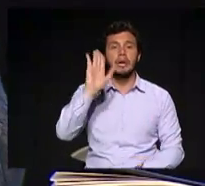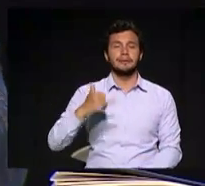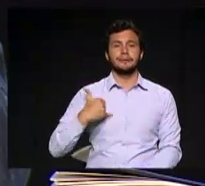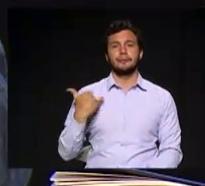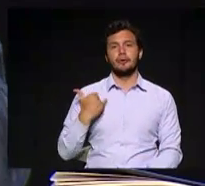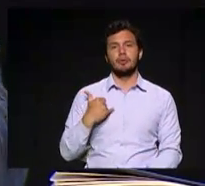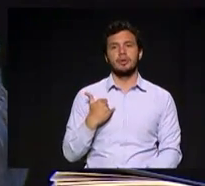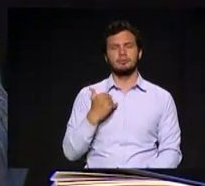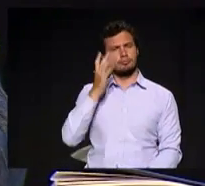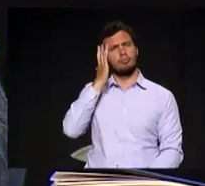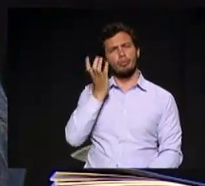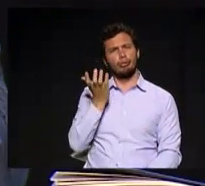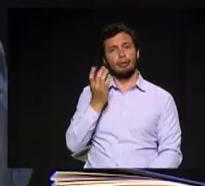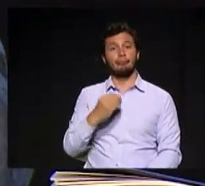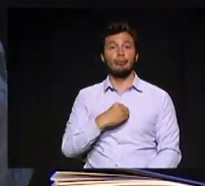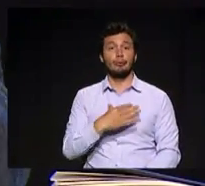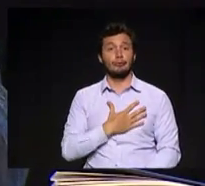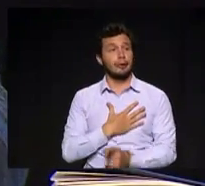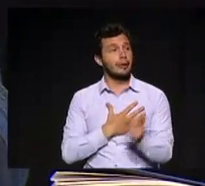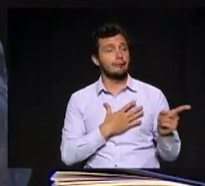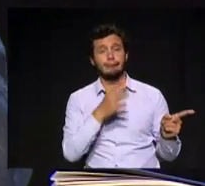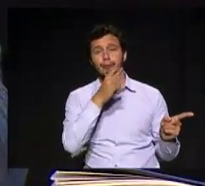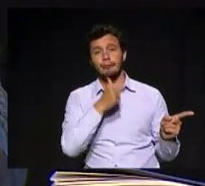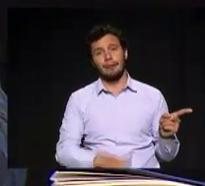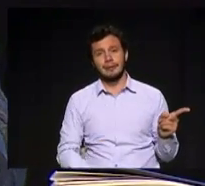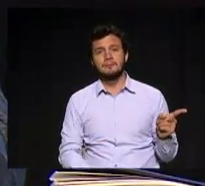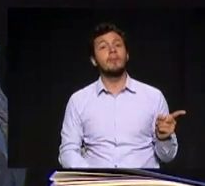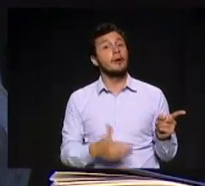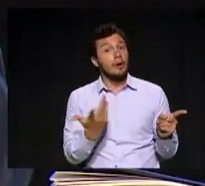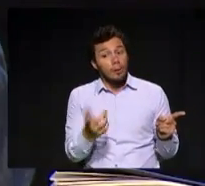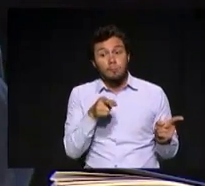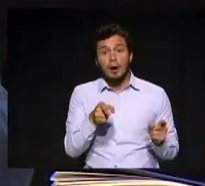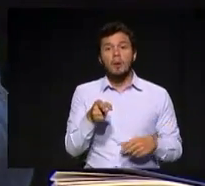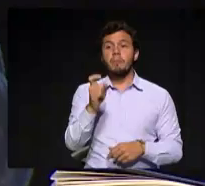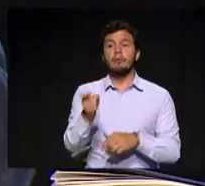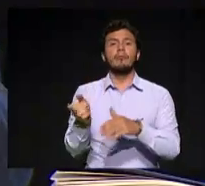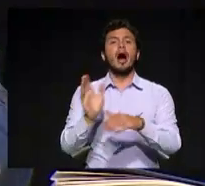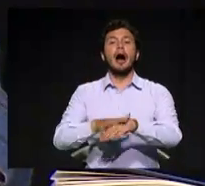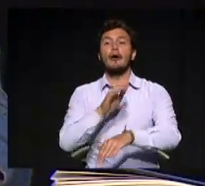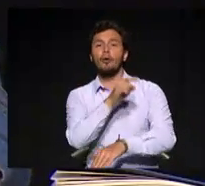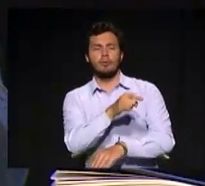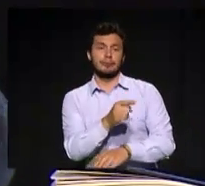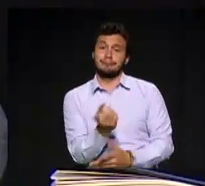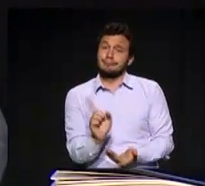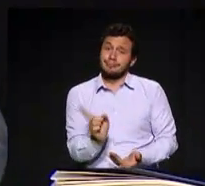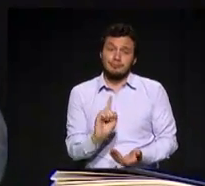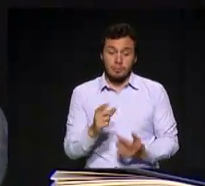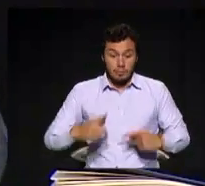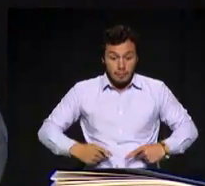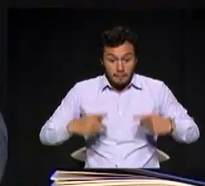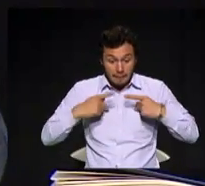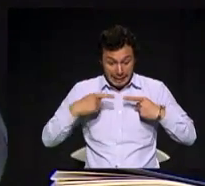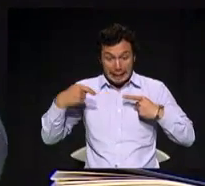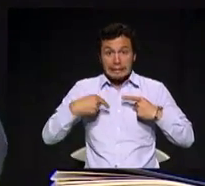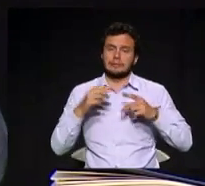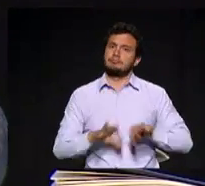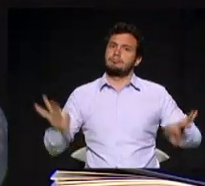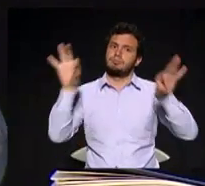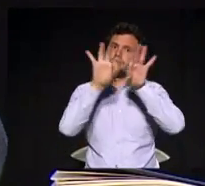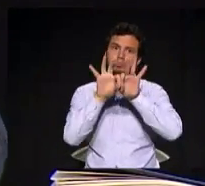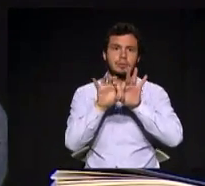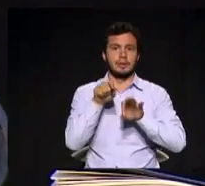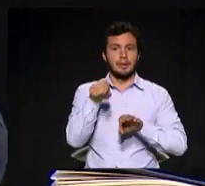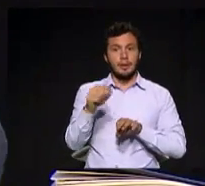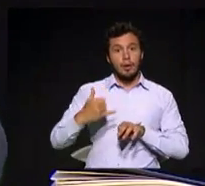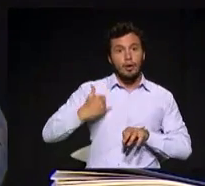ningún homicidio se puede aquí justificar cualquier vida es sagrada tenemos que apostar a los goles de medellín con la